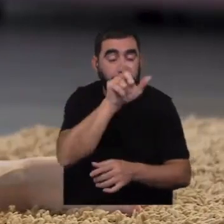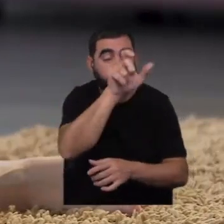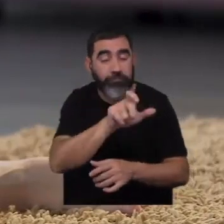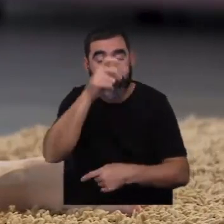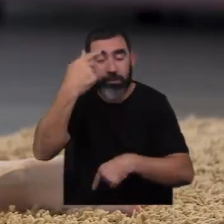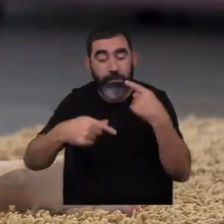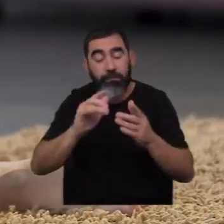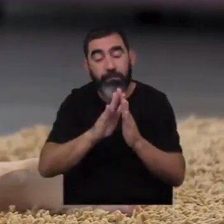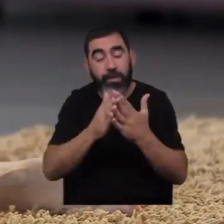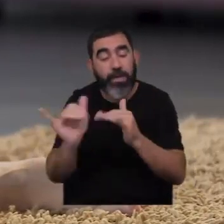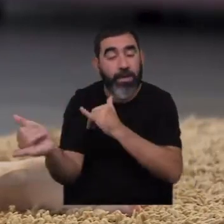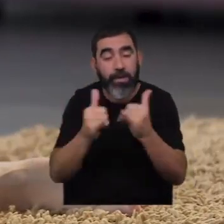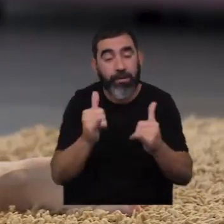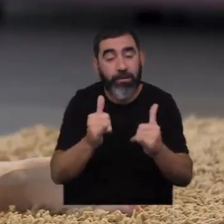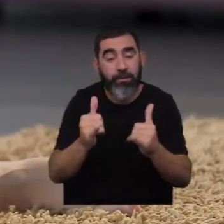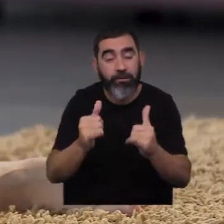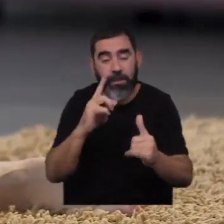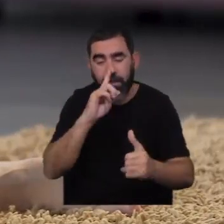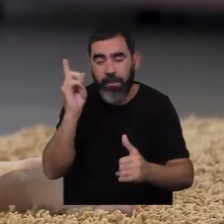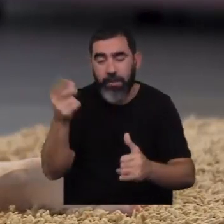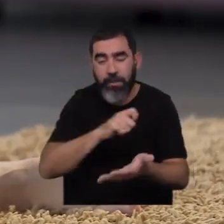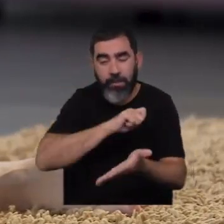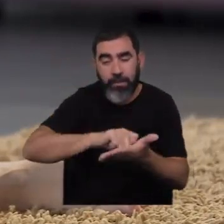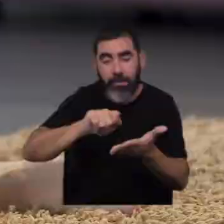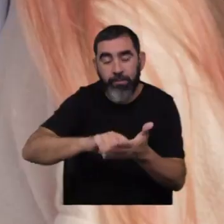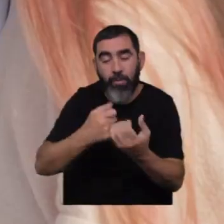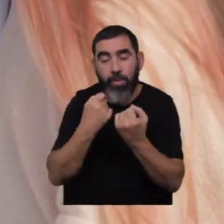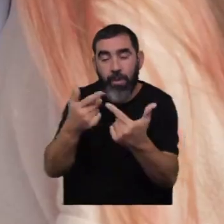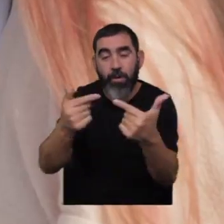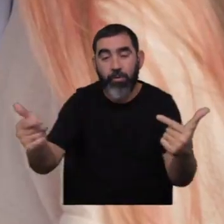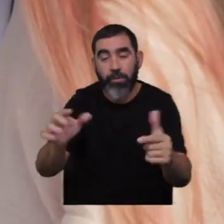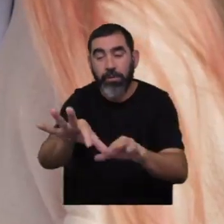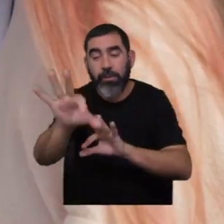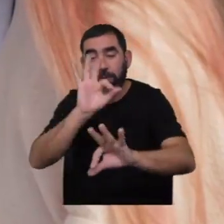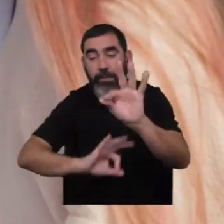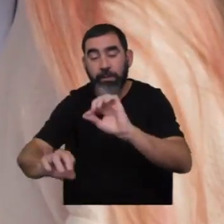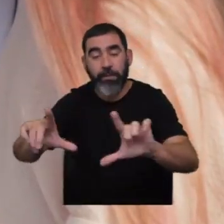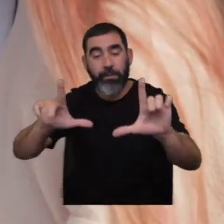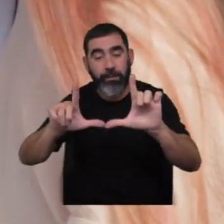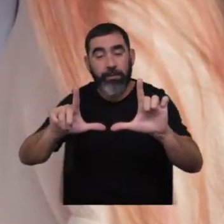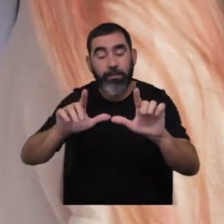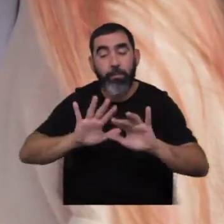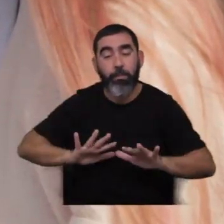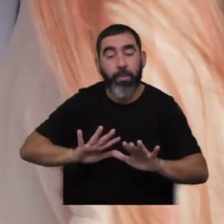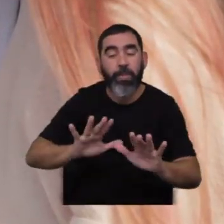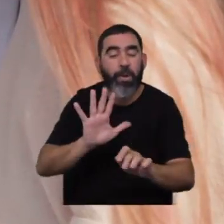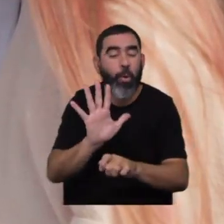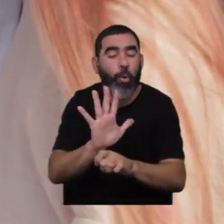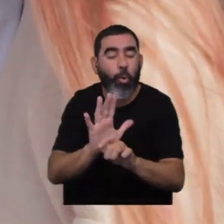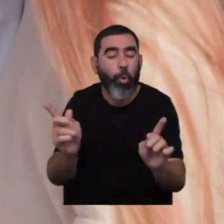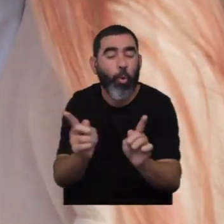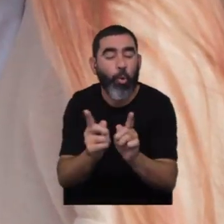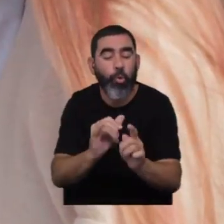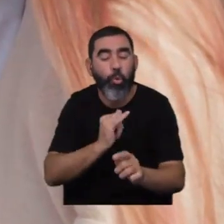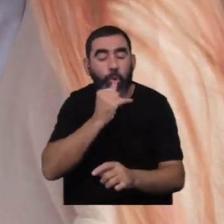de sus librojuegos. Con un ejercicio rápido, el escritor dará elementos para elegir personajes de un menú y elaborar una pequeña historia con